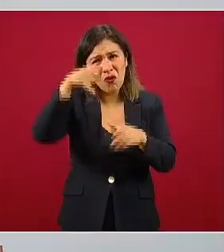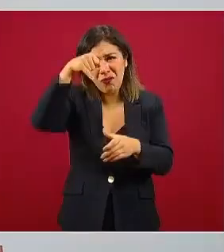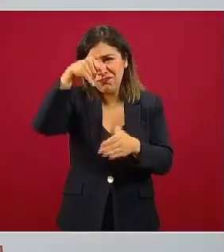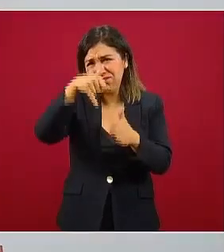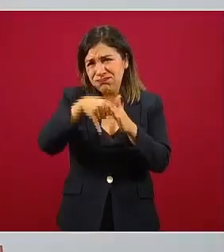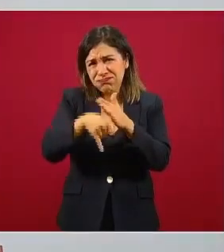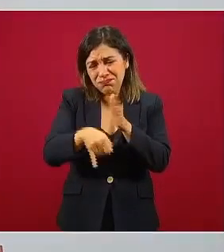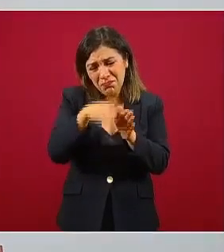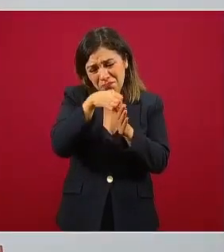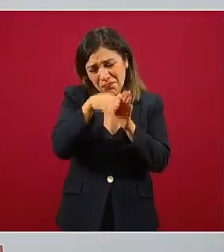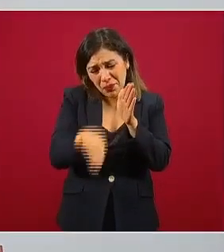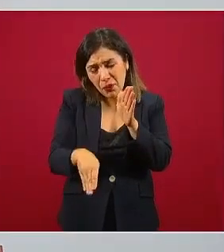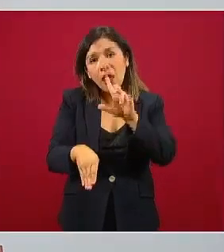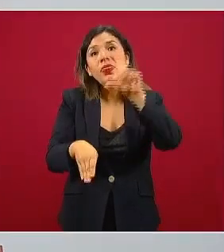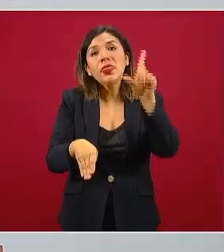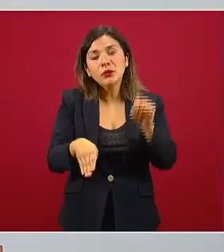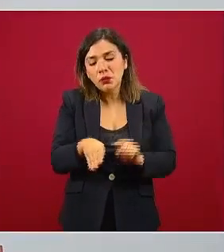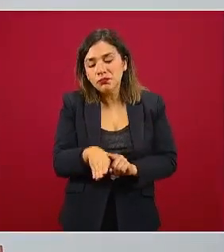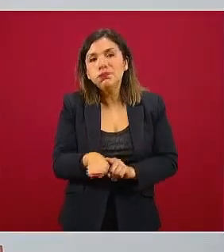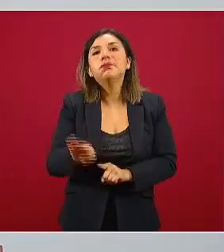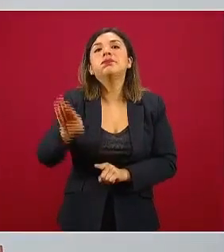fondo y vamos para arriba.